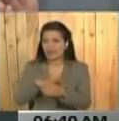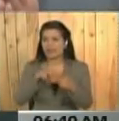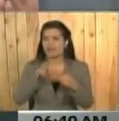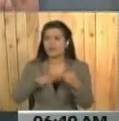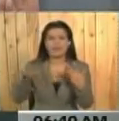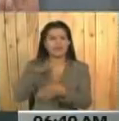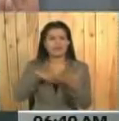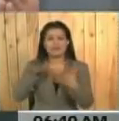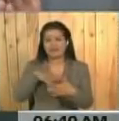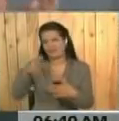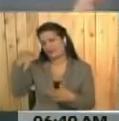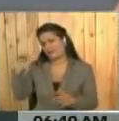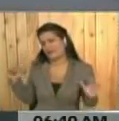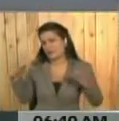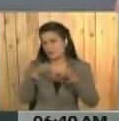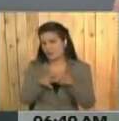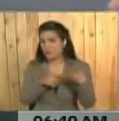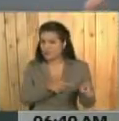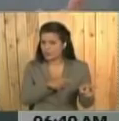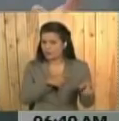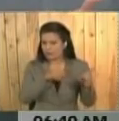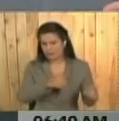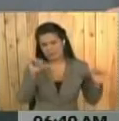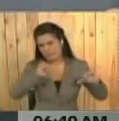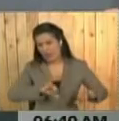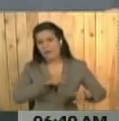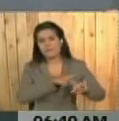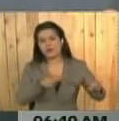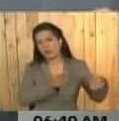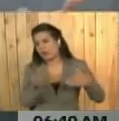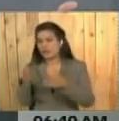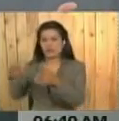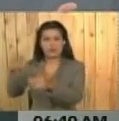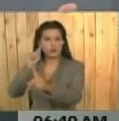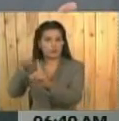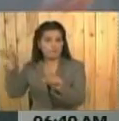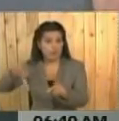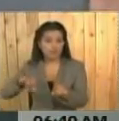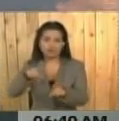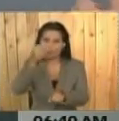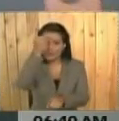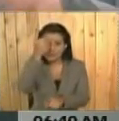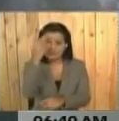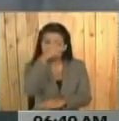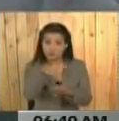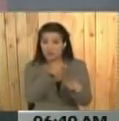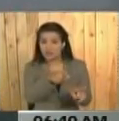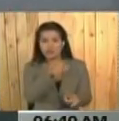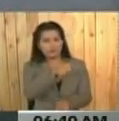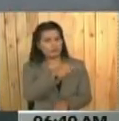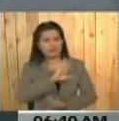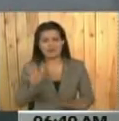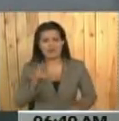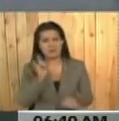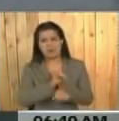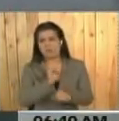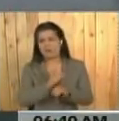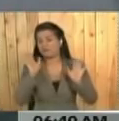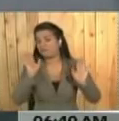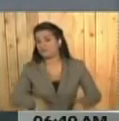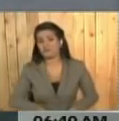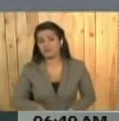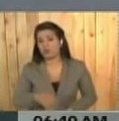sesiones y agarró el rumbo que no era qué va a pasar con esa asamblea nacional incluso usted en lo personal ya desistió de aparecer allí para no